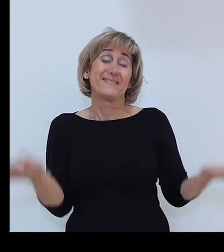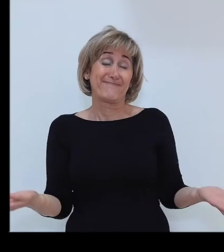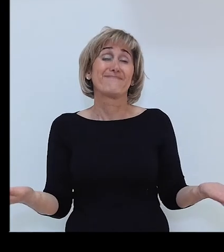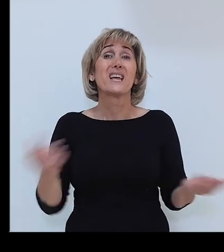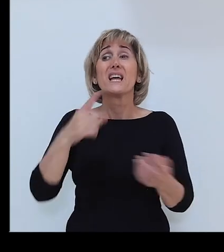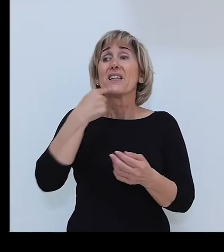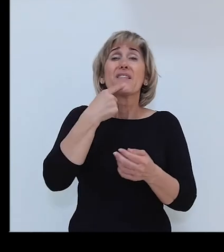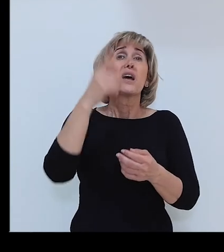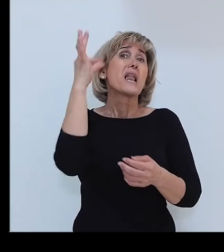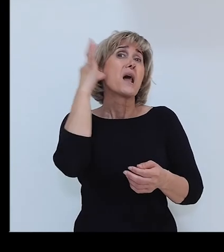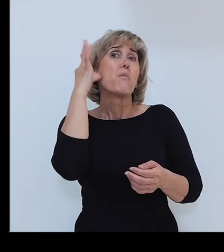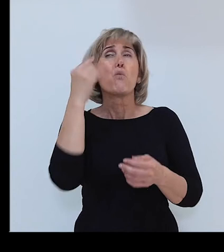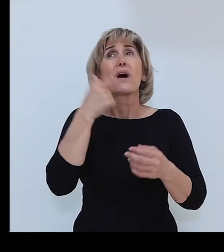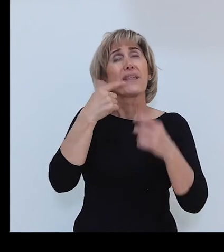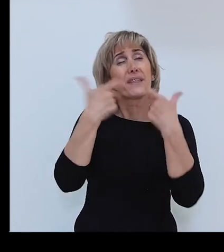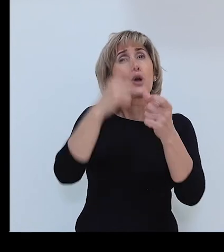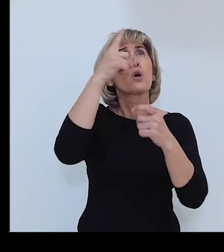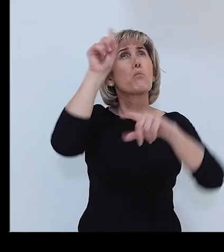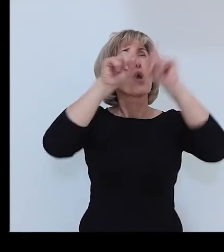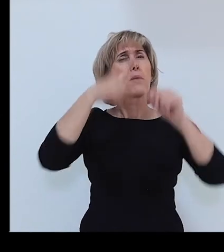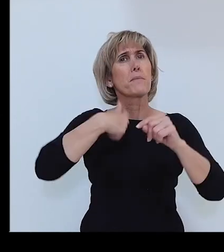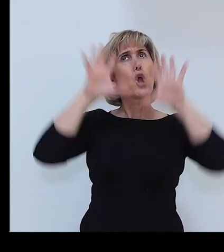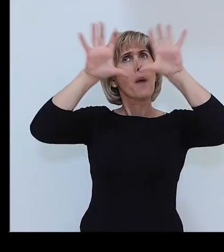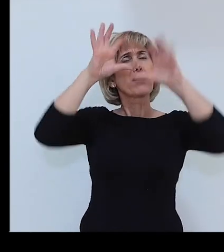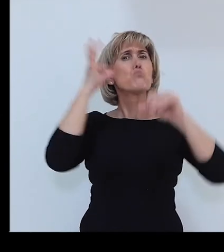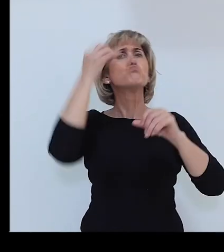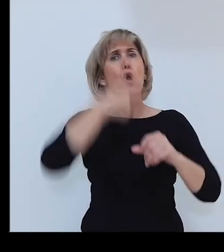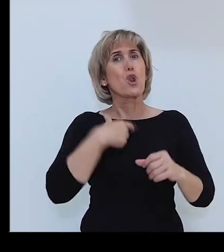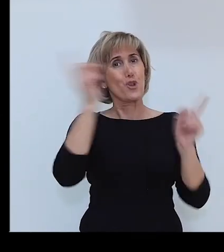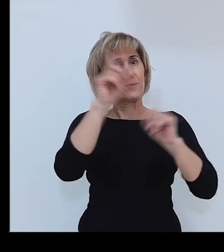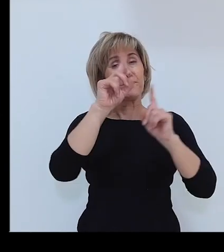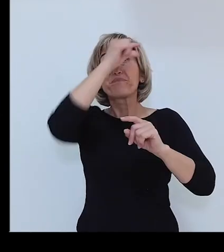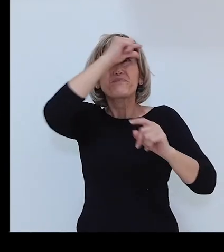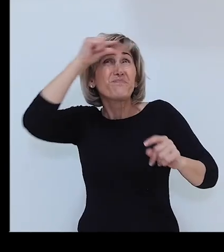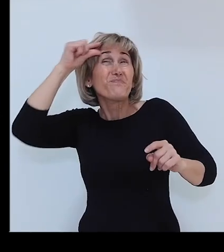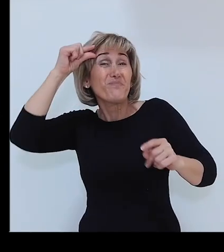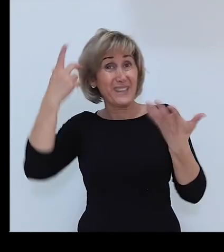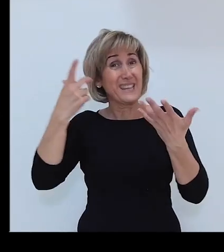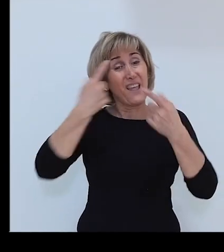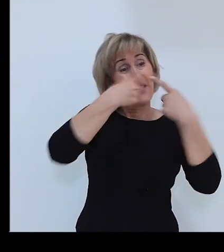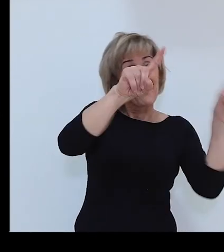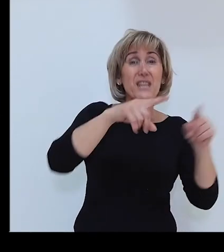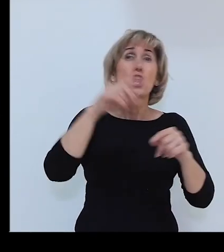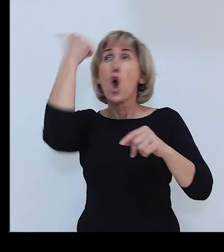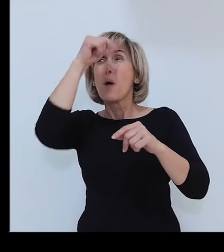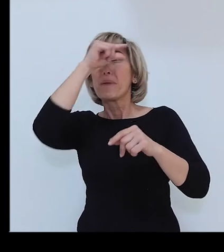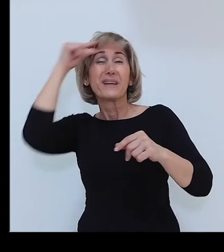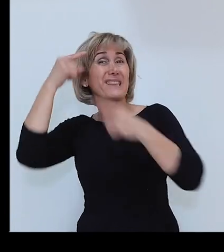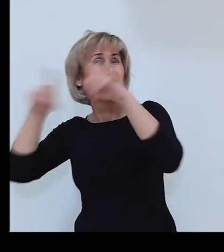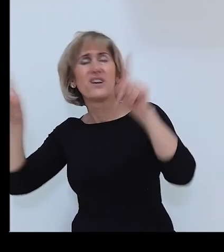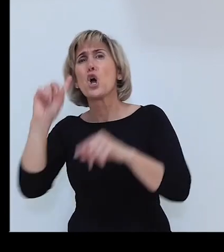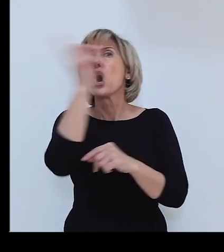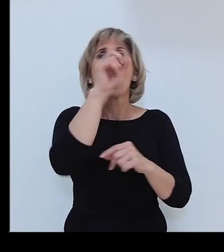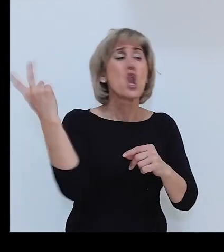entre sexo y género. Ya estaba hablando de que las mujeres no es que tuviéramos por sexo una dificultad en el aprendizaje, no había una